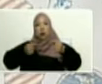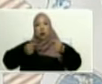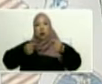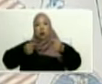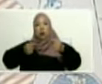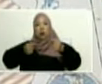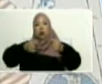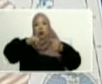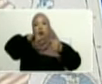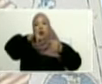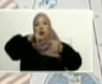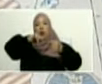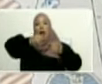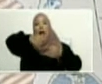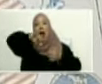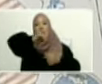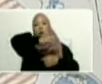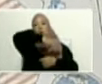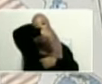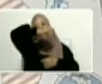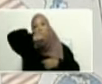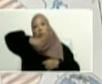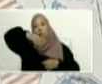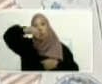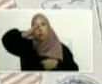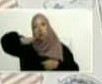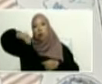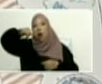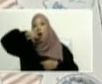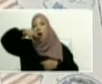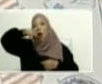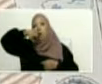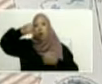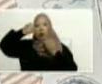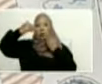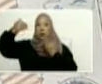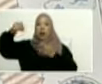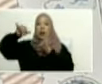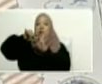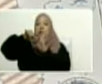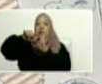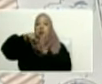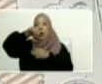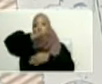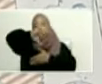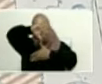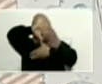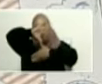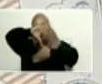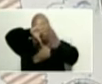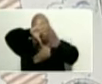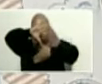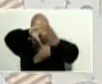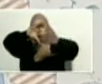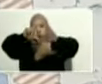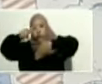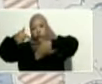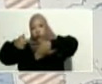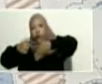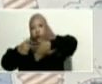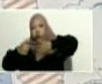territorio tiene un mar, una fachada atlántica, ¿correcto? Aquí está. Esta fachada atlántica